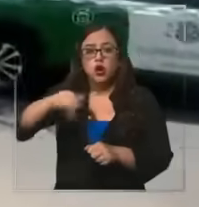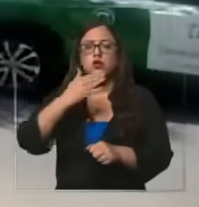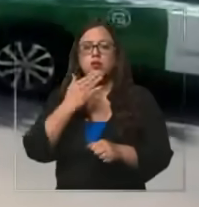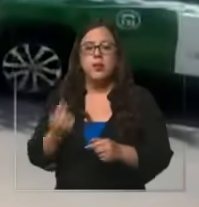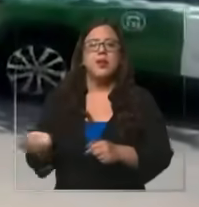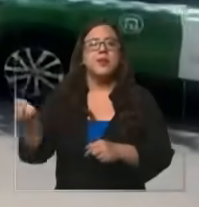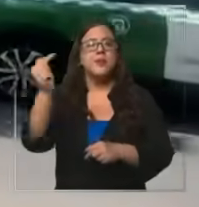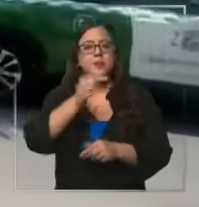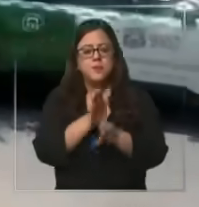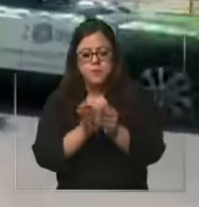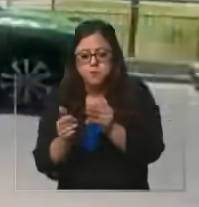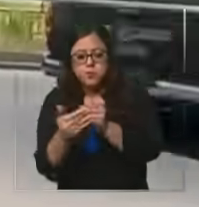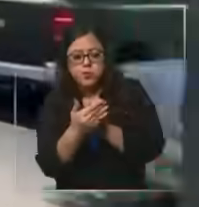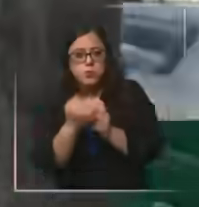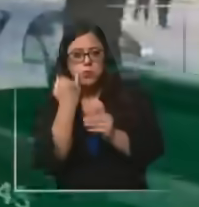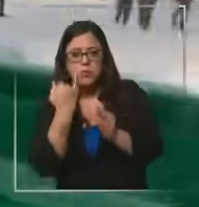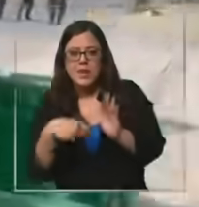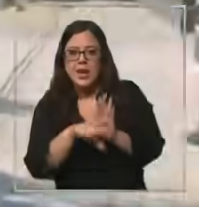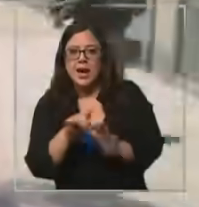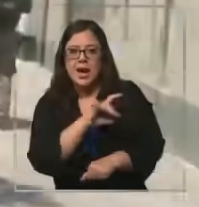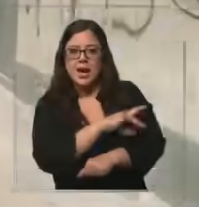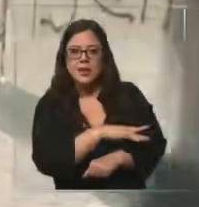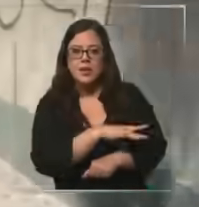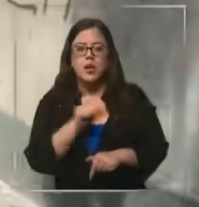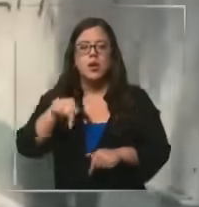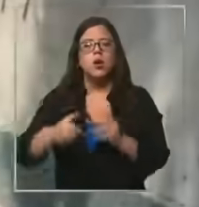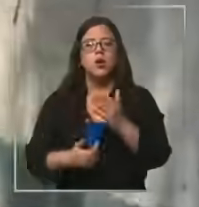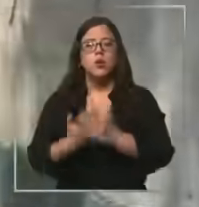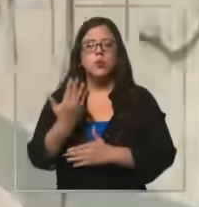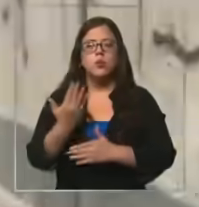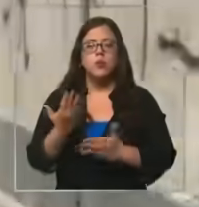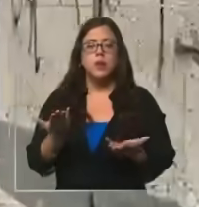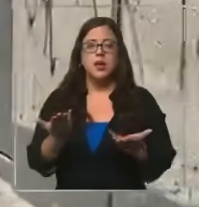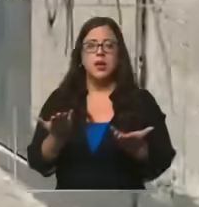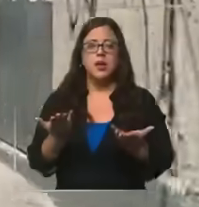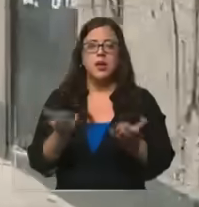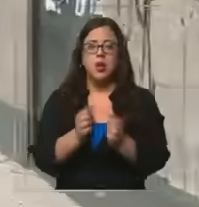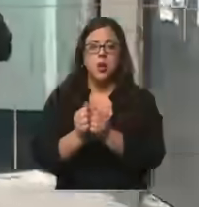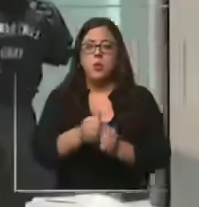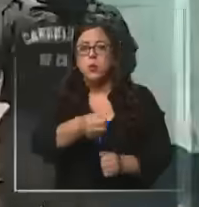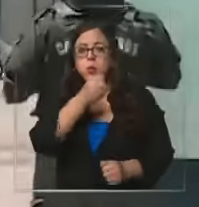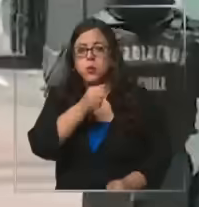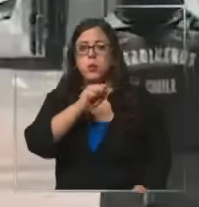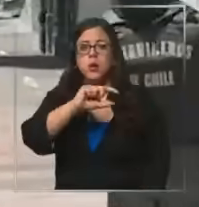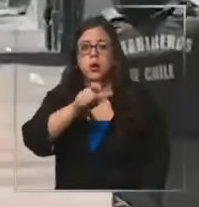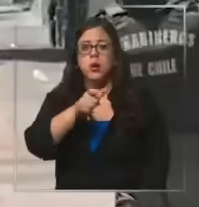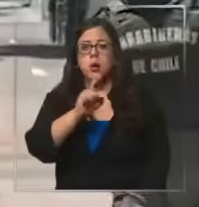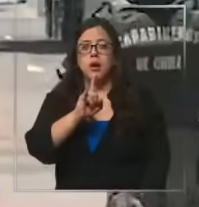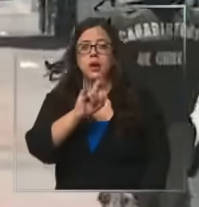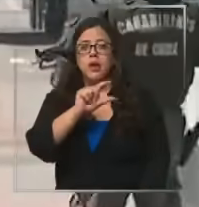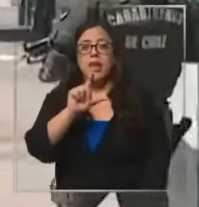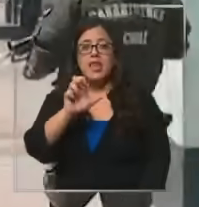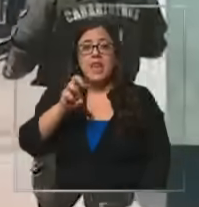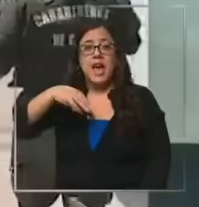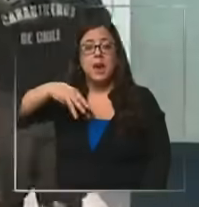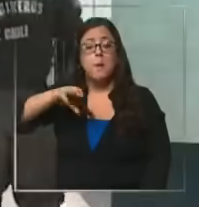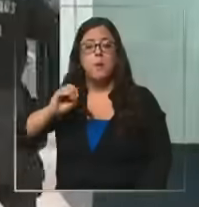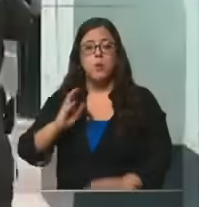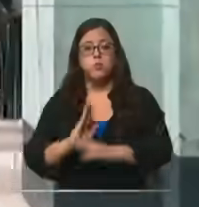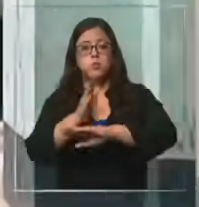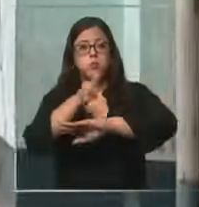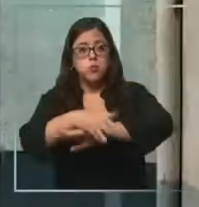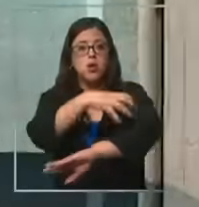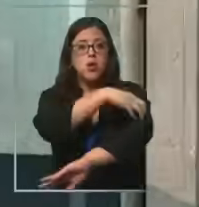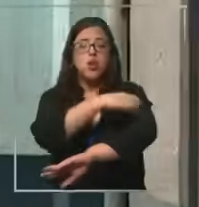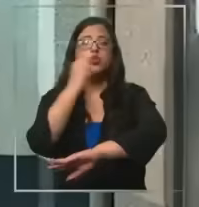ingresaron de manera irregular a nuestro país. Durante esta mañana nuestro colega Guillermo Toro estuvo en la región de O'Higgins, estuvo también,